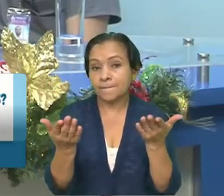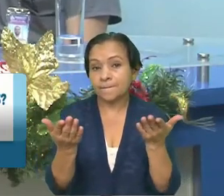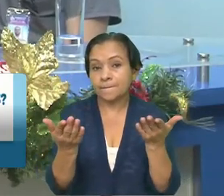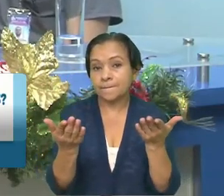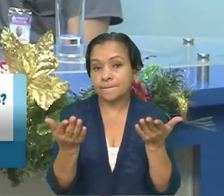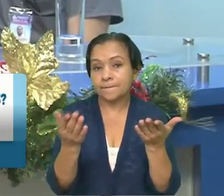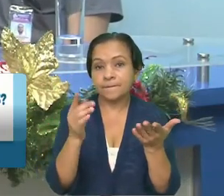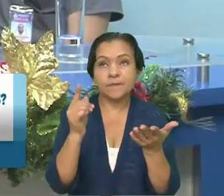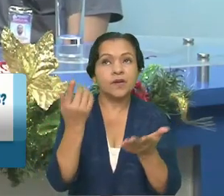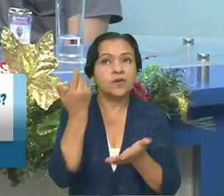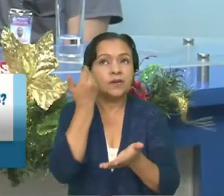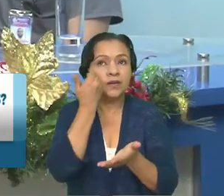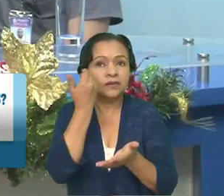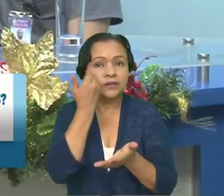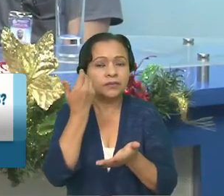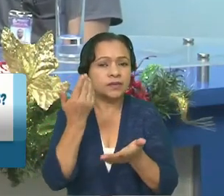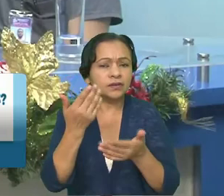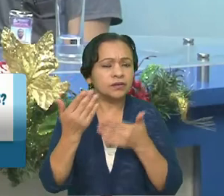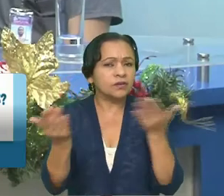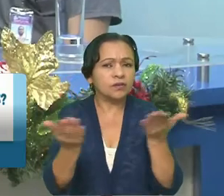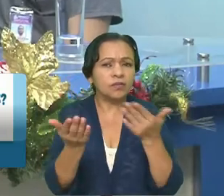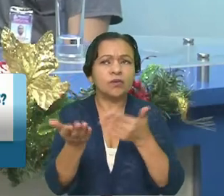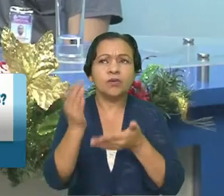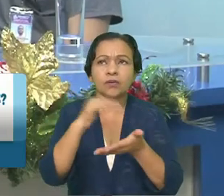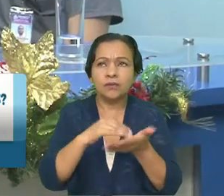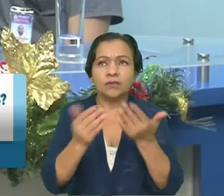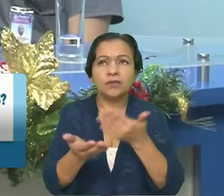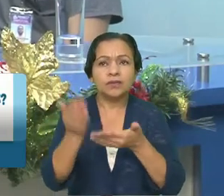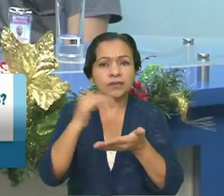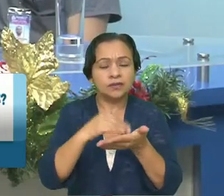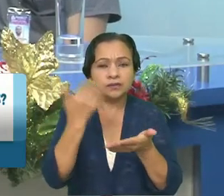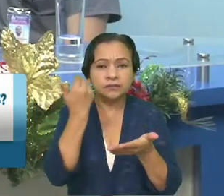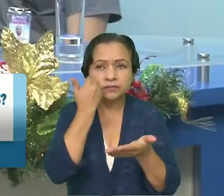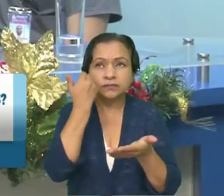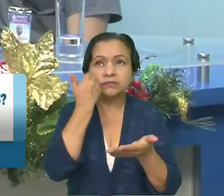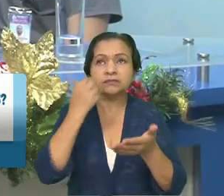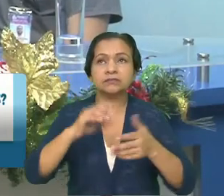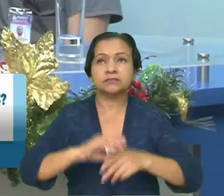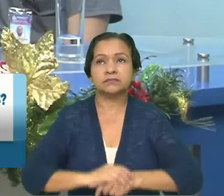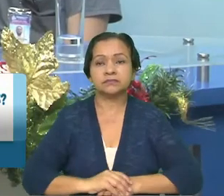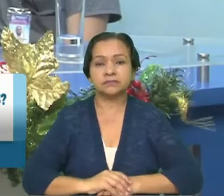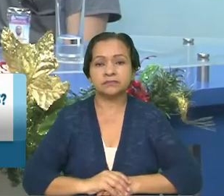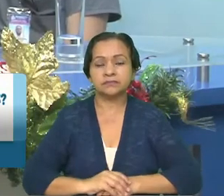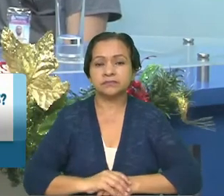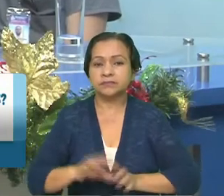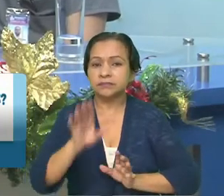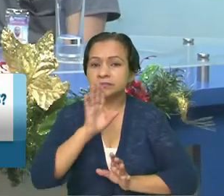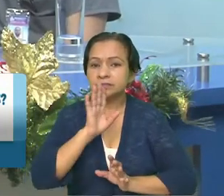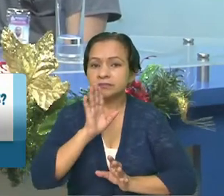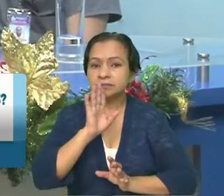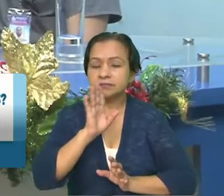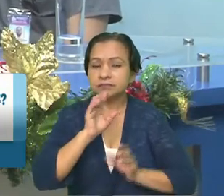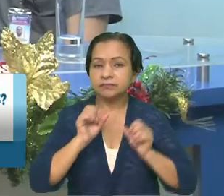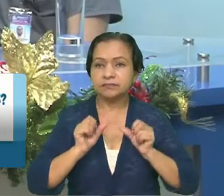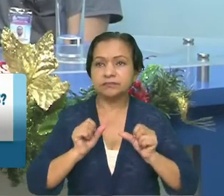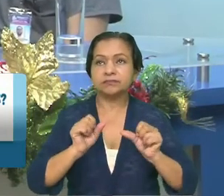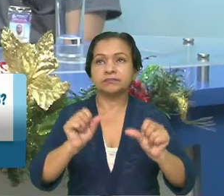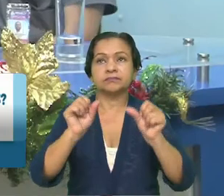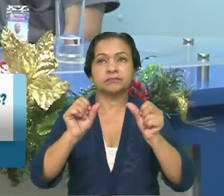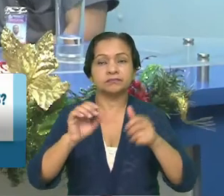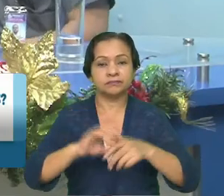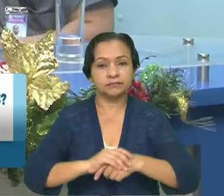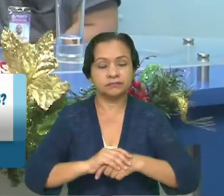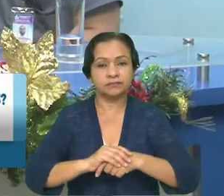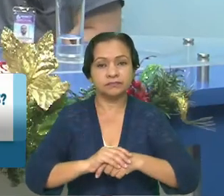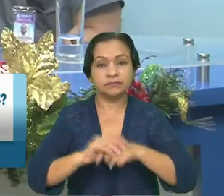esto, de alguna infección. ¿Pero qué tan frecuente es en los niños esto? En realidad, si hablamos de frecuencia, la frecuencia es baja. Es